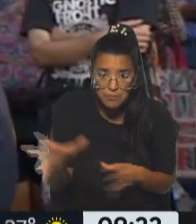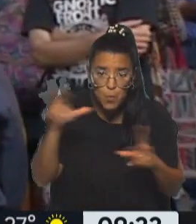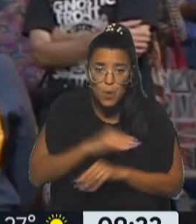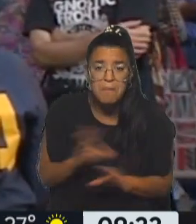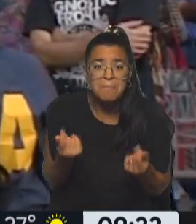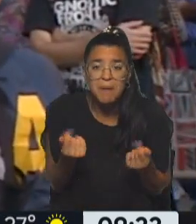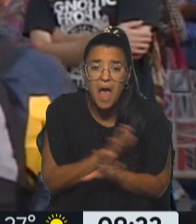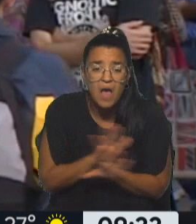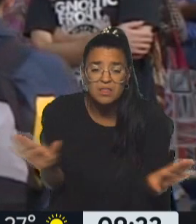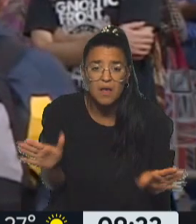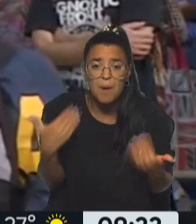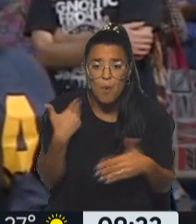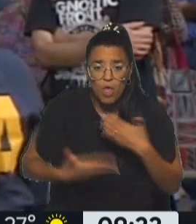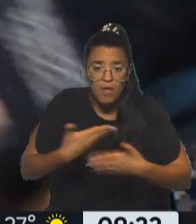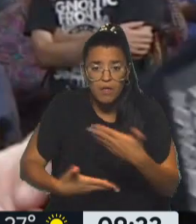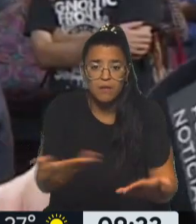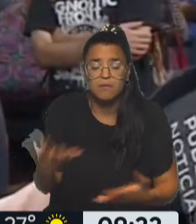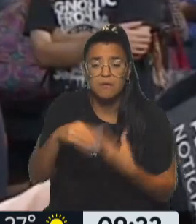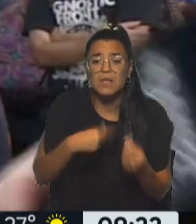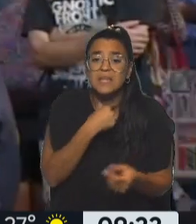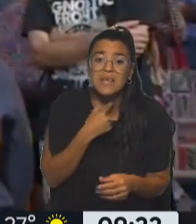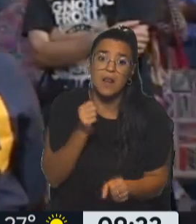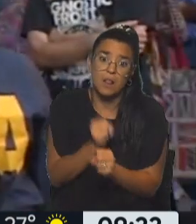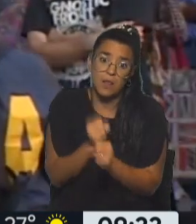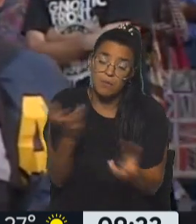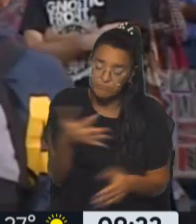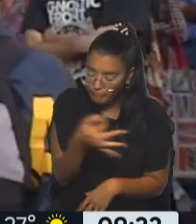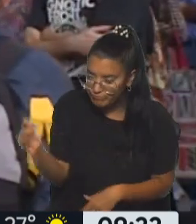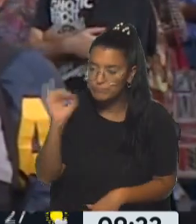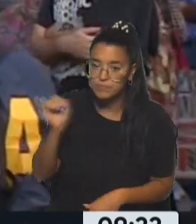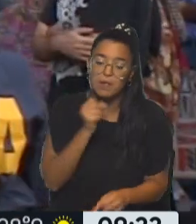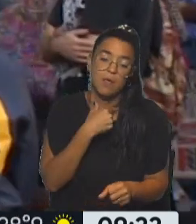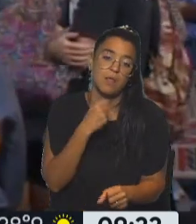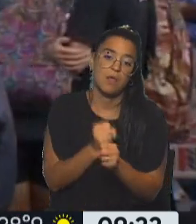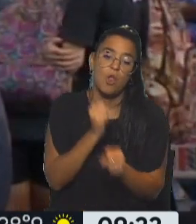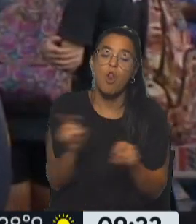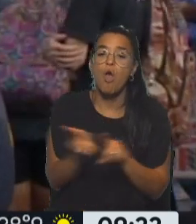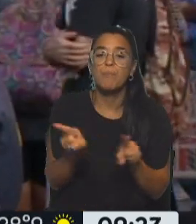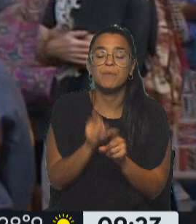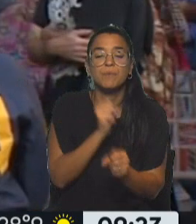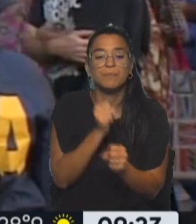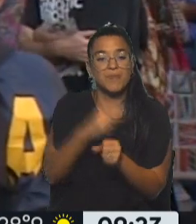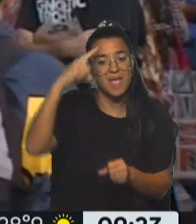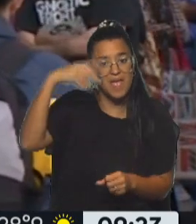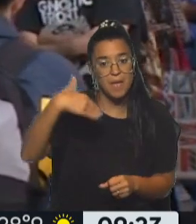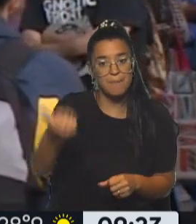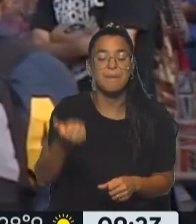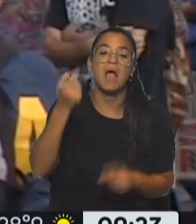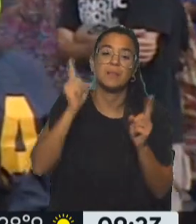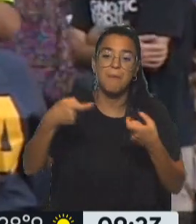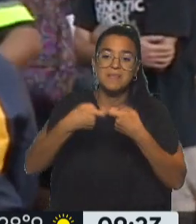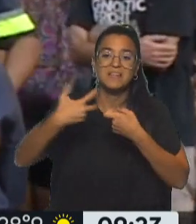les no les sirve para poder sostener a su familia. ¿Quieren el trabajo? Exactamente, ellos quieren el trabajo. Lo mismo los trabajadores de EMA, que es una